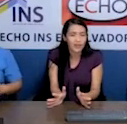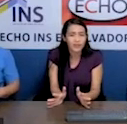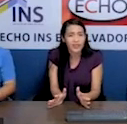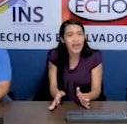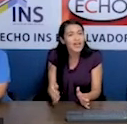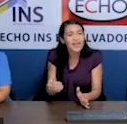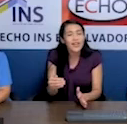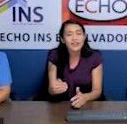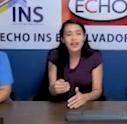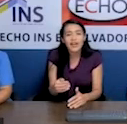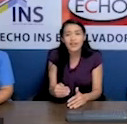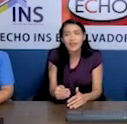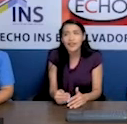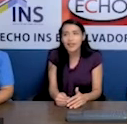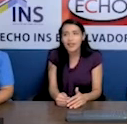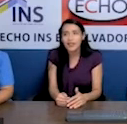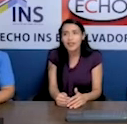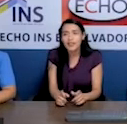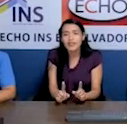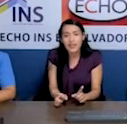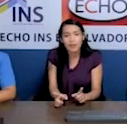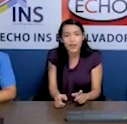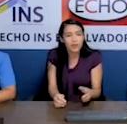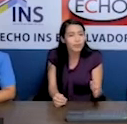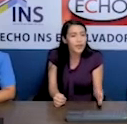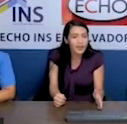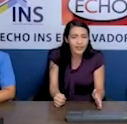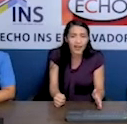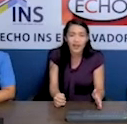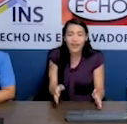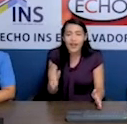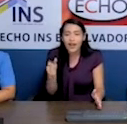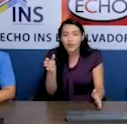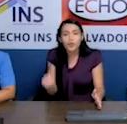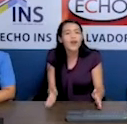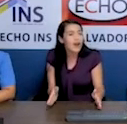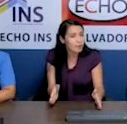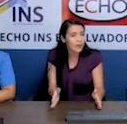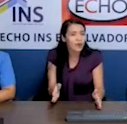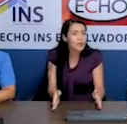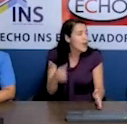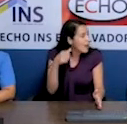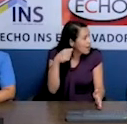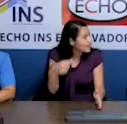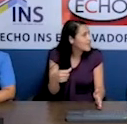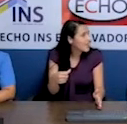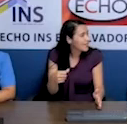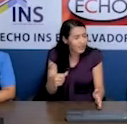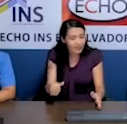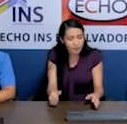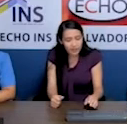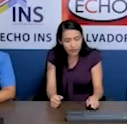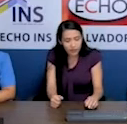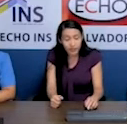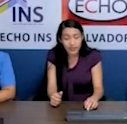hora de tratarlo. O sea, ese intervalo de puerta, aguja, pero aguja, a iniciar